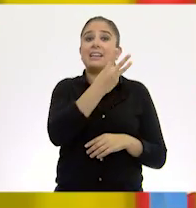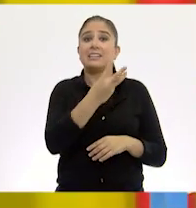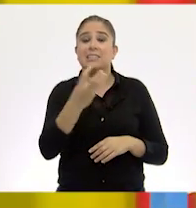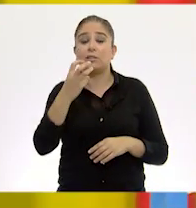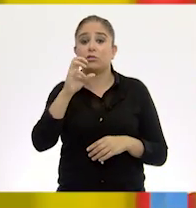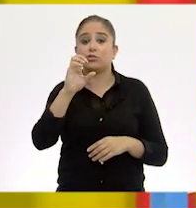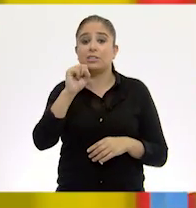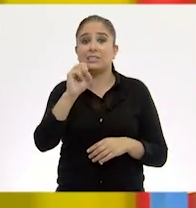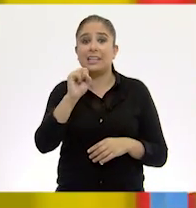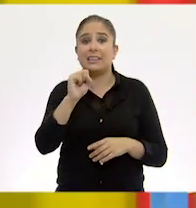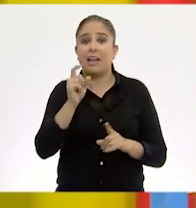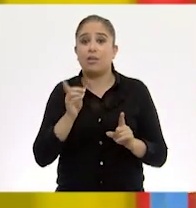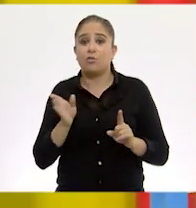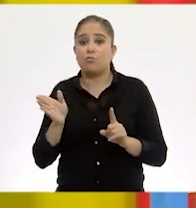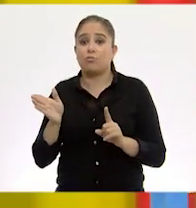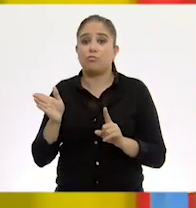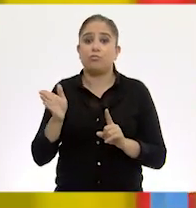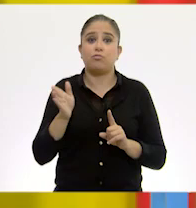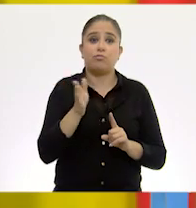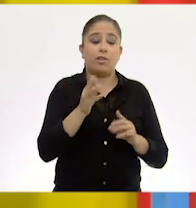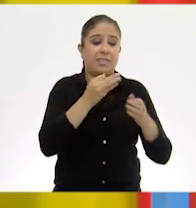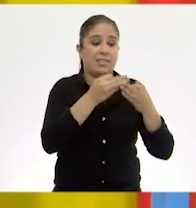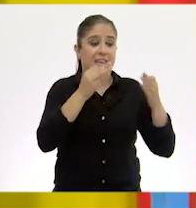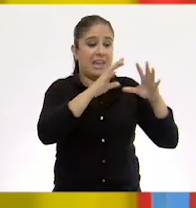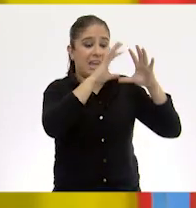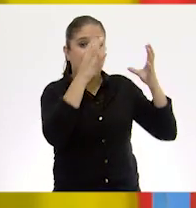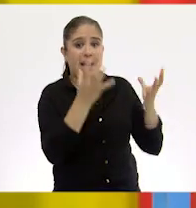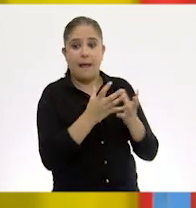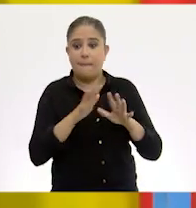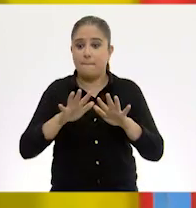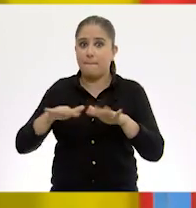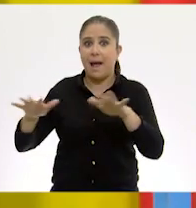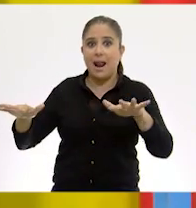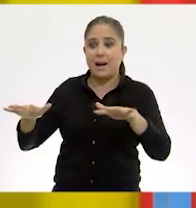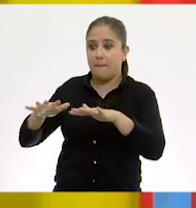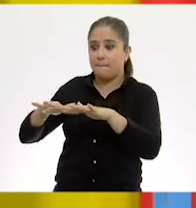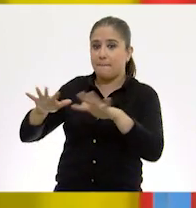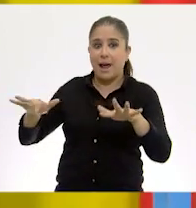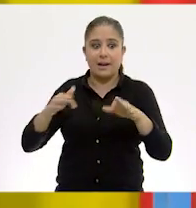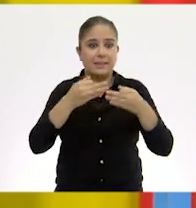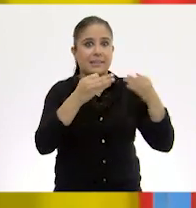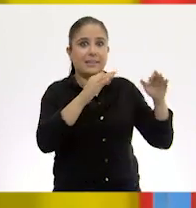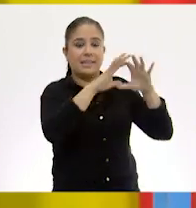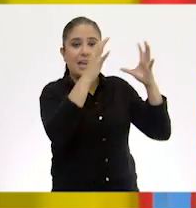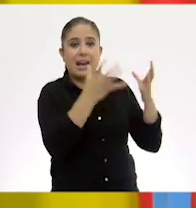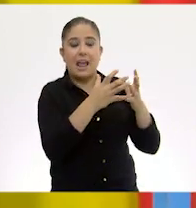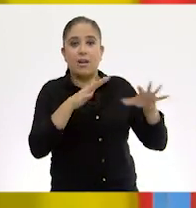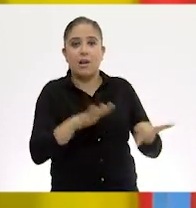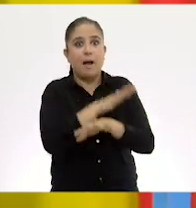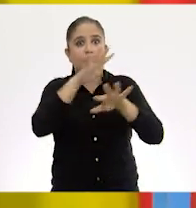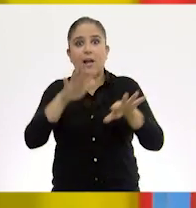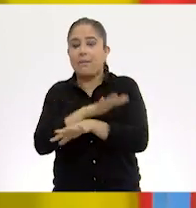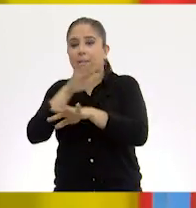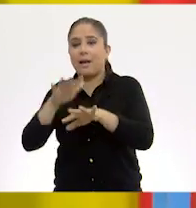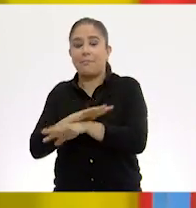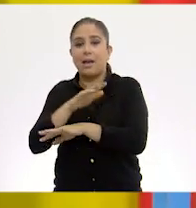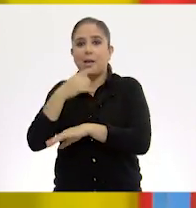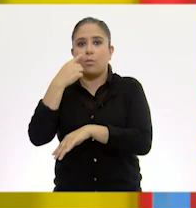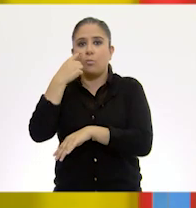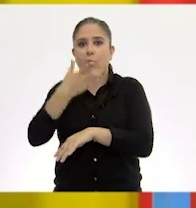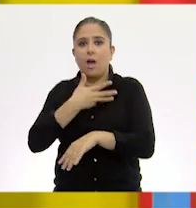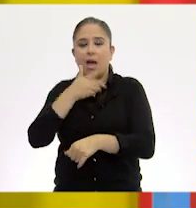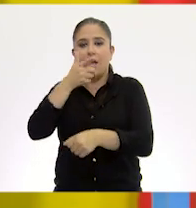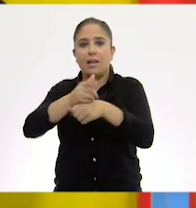360 sí. Grados, tierra y mar, mar y tierra, cambiantes las eras, todo en una esfera. Esfera,